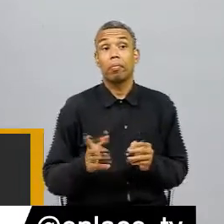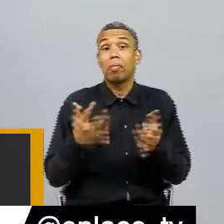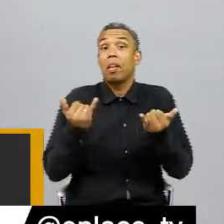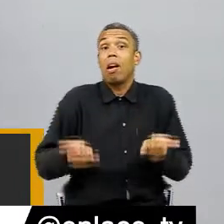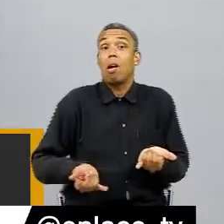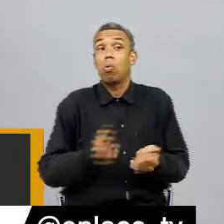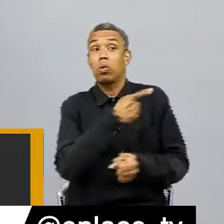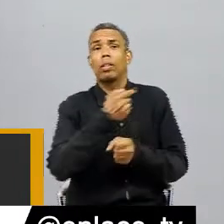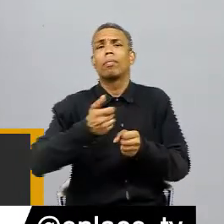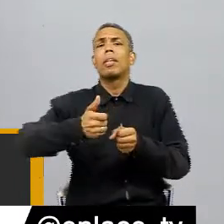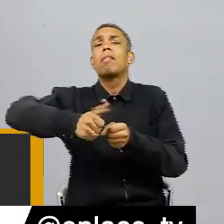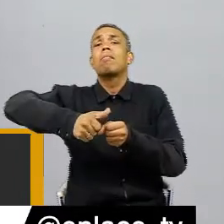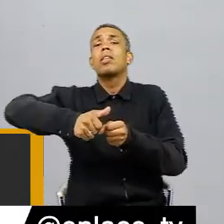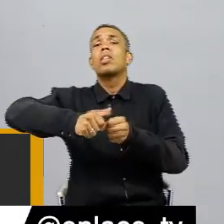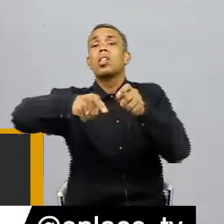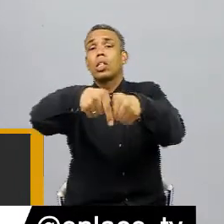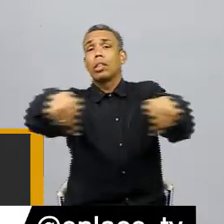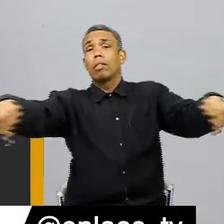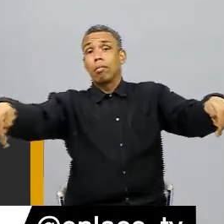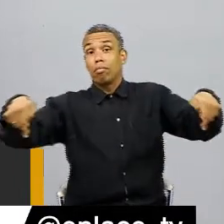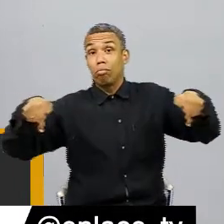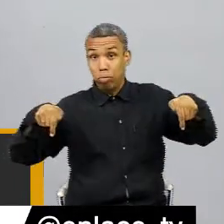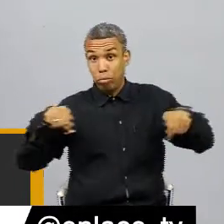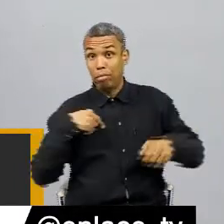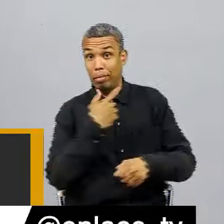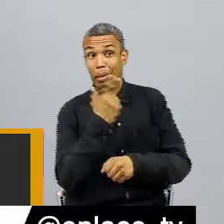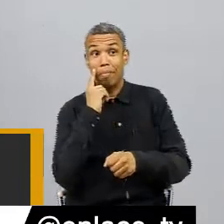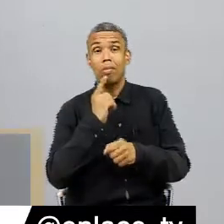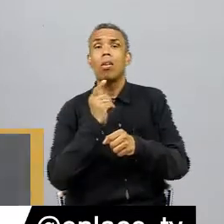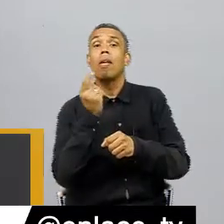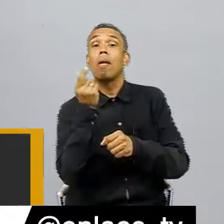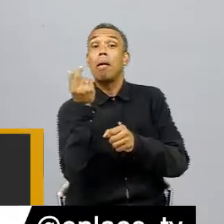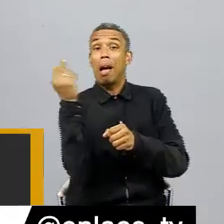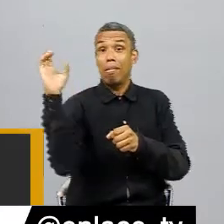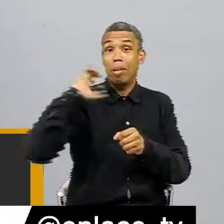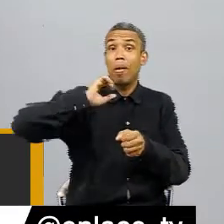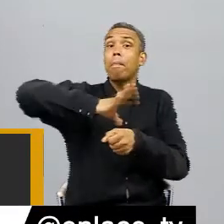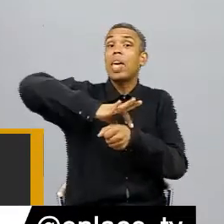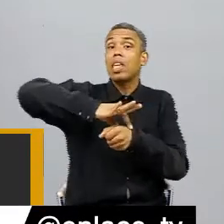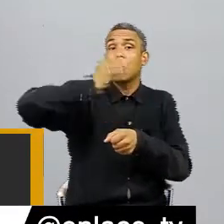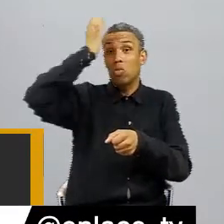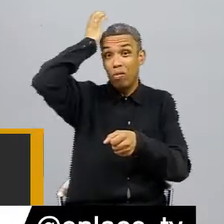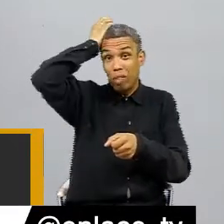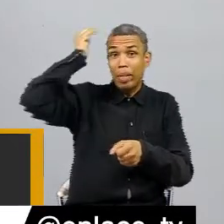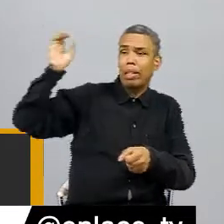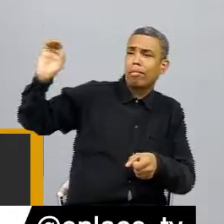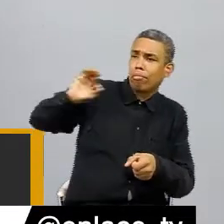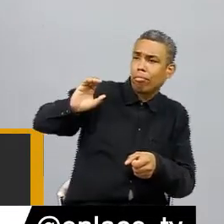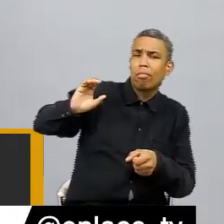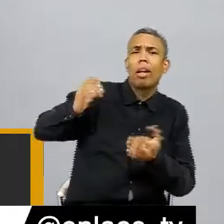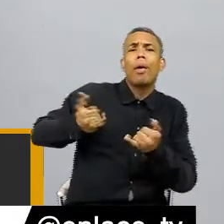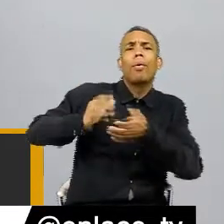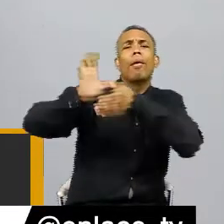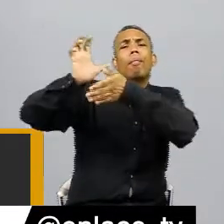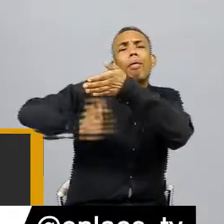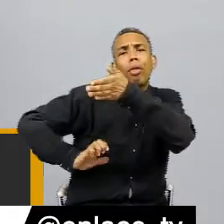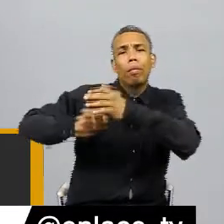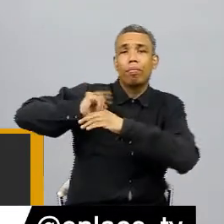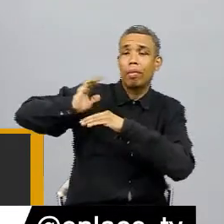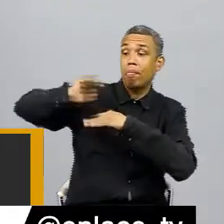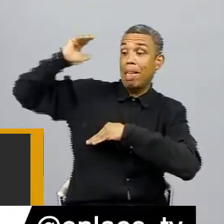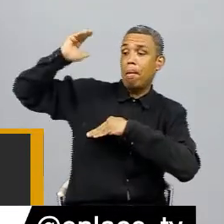ganar 1.800.000 a ganar 1.000.000 de pesos. Los médicos van a dejar de recibir por cita 7.000 pesos, algo que consideramos no solamente